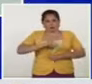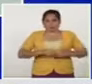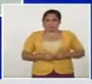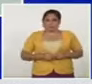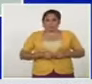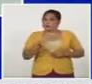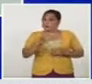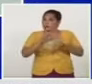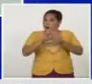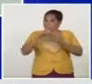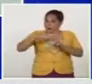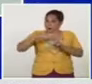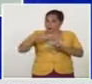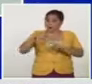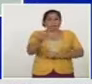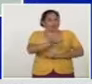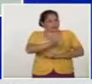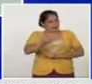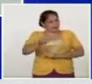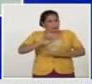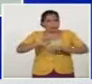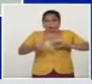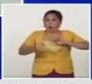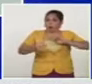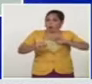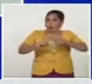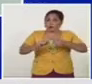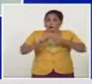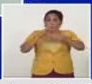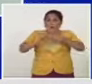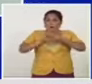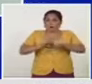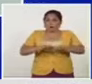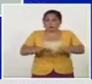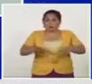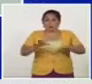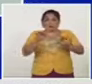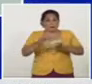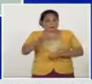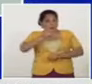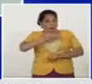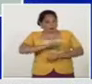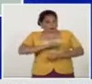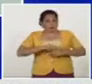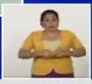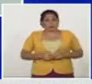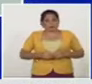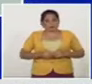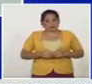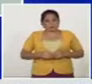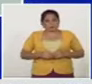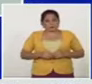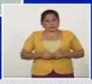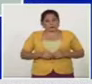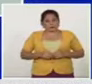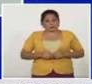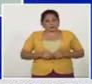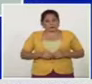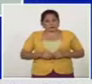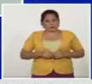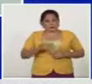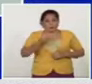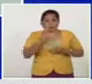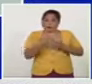Guantánamo, con control de la pandemia, un caso en el día de ayer, incluso uno menos que la jornada